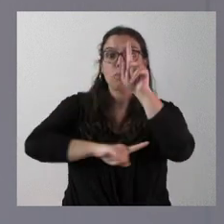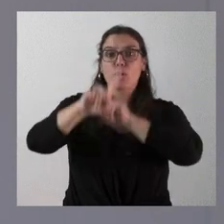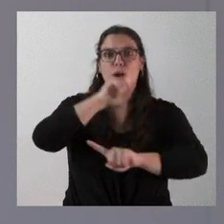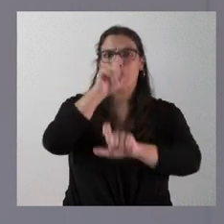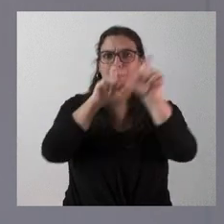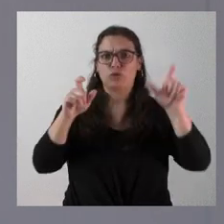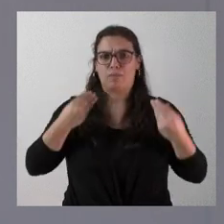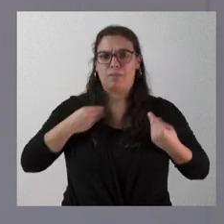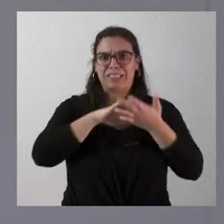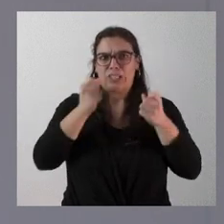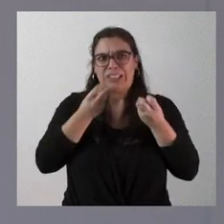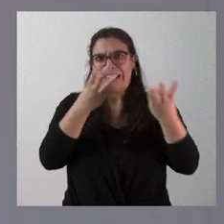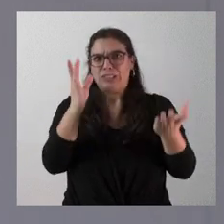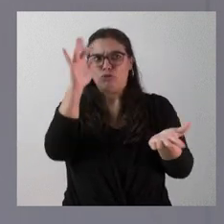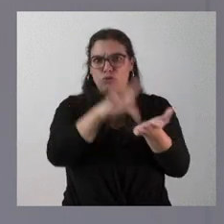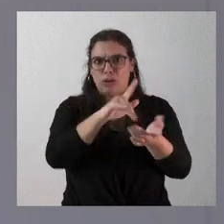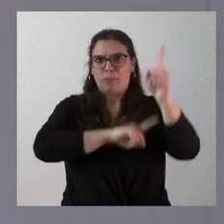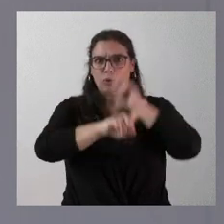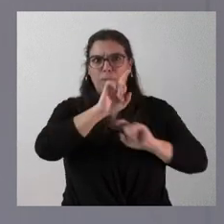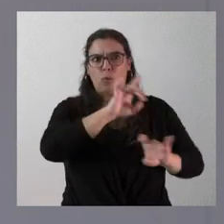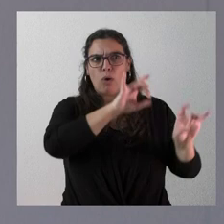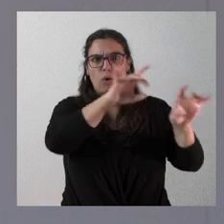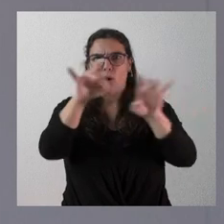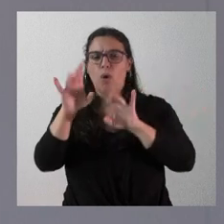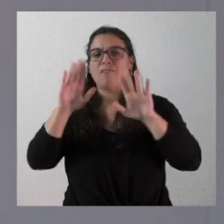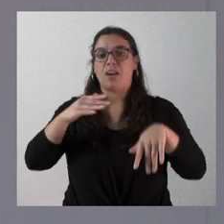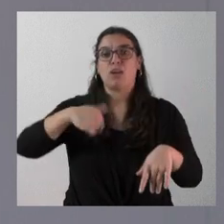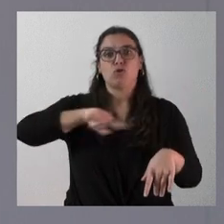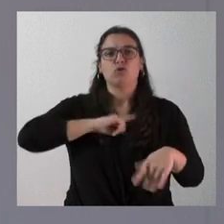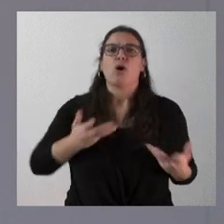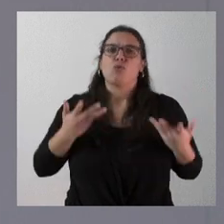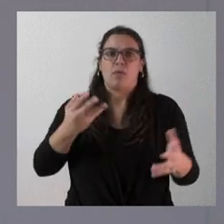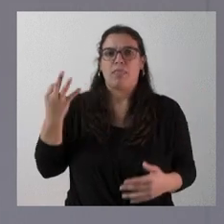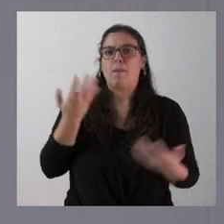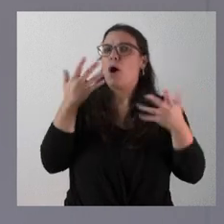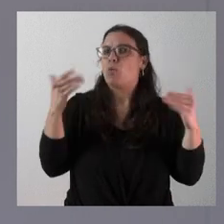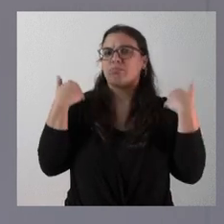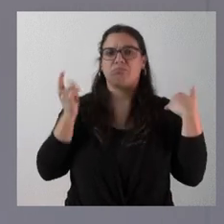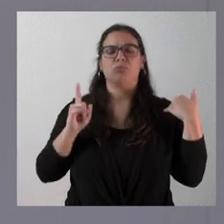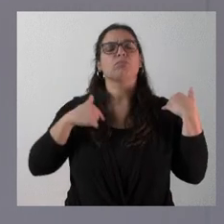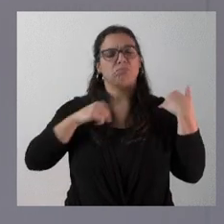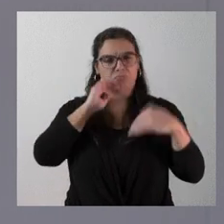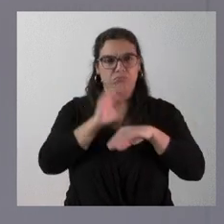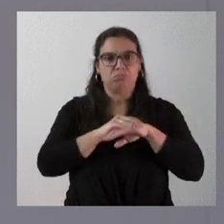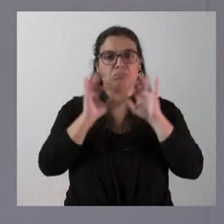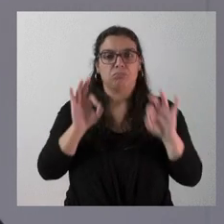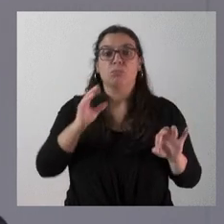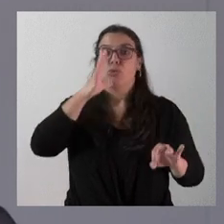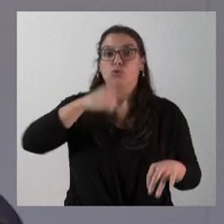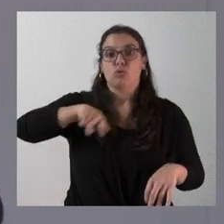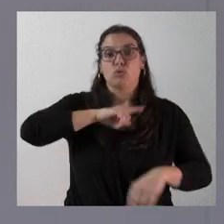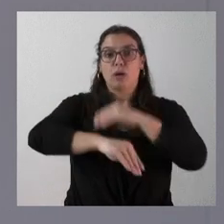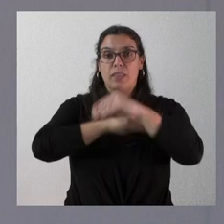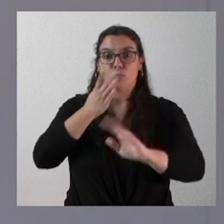muchas personas de Castilla y león la junta de Castilla y león o no siendo competente está ahí para ayudarles Y esto es lo que hacemos hoy esta ayuda que